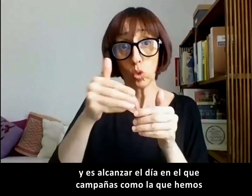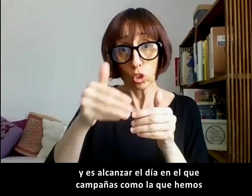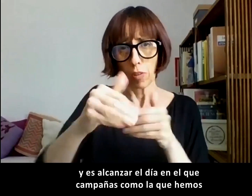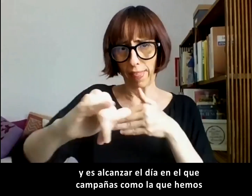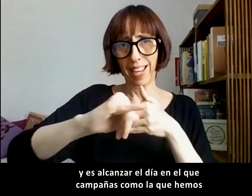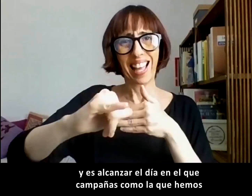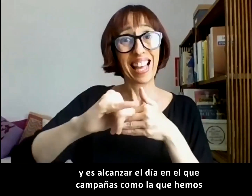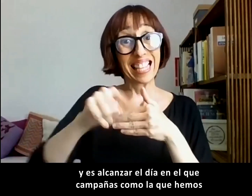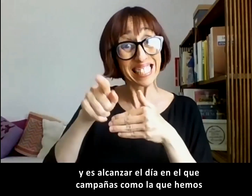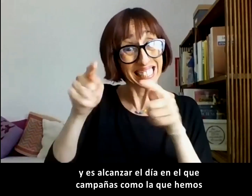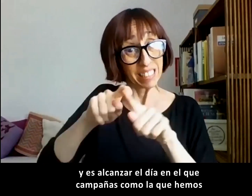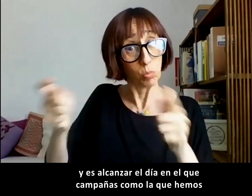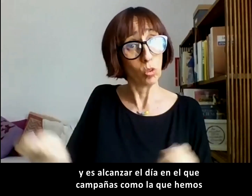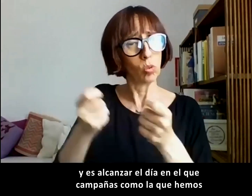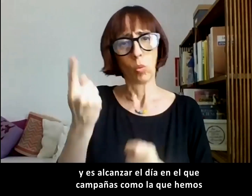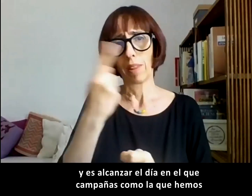el que